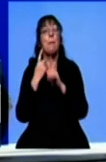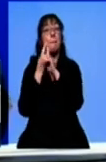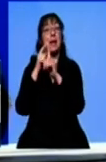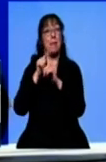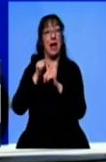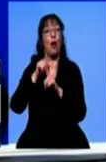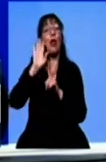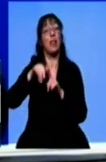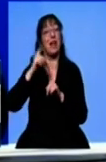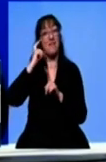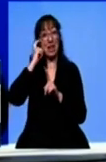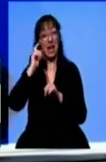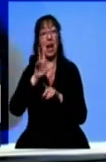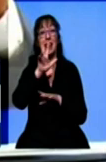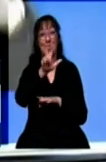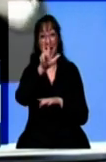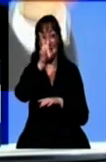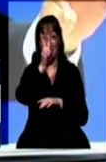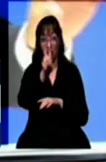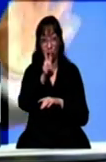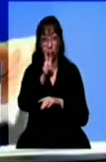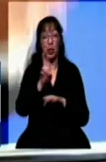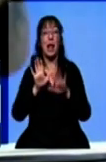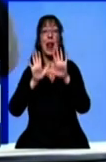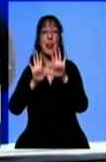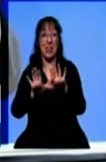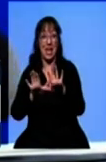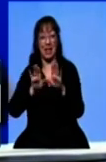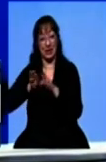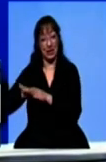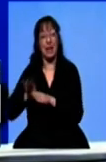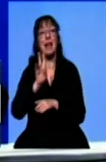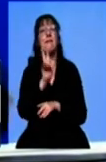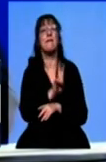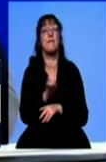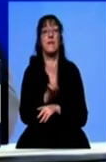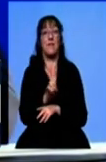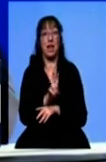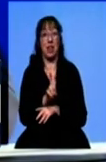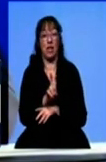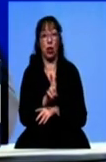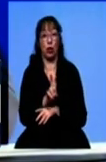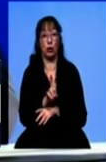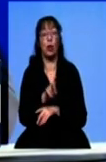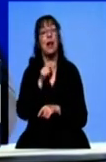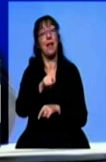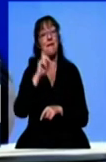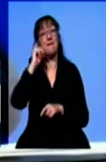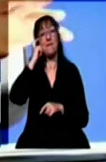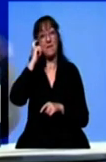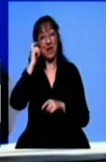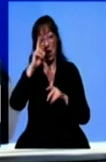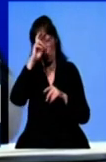de voz o sea de los 32 10 por un lado y 22 del vilardebó